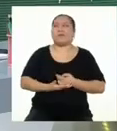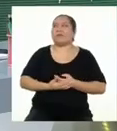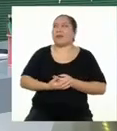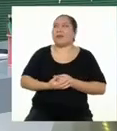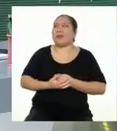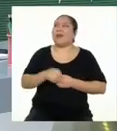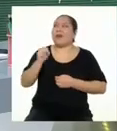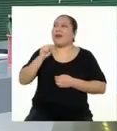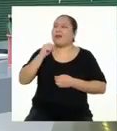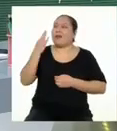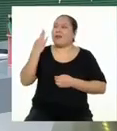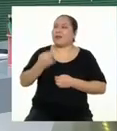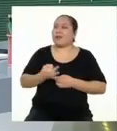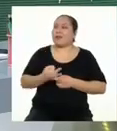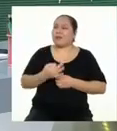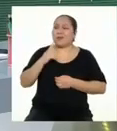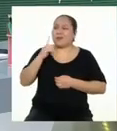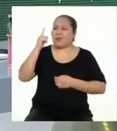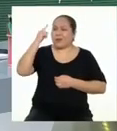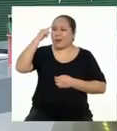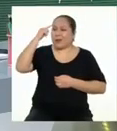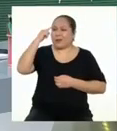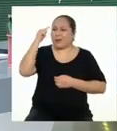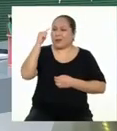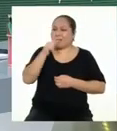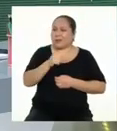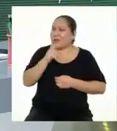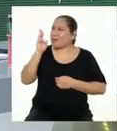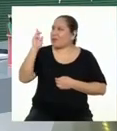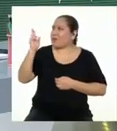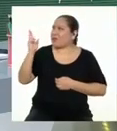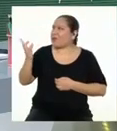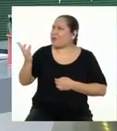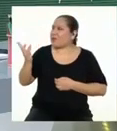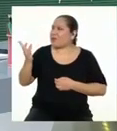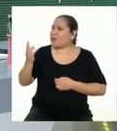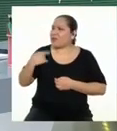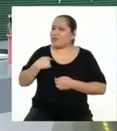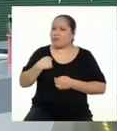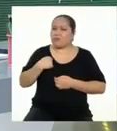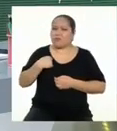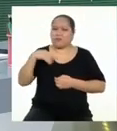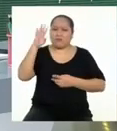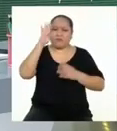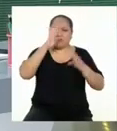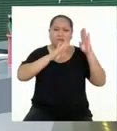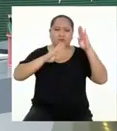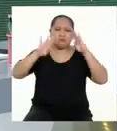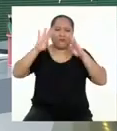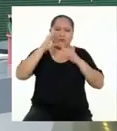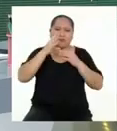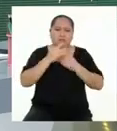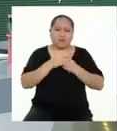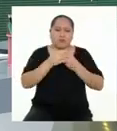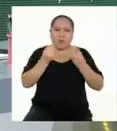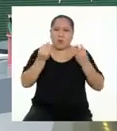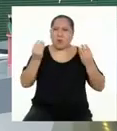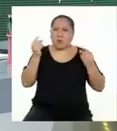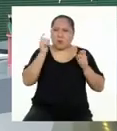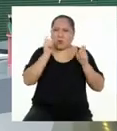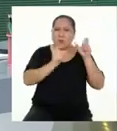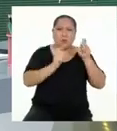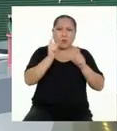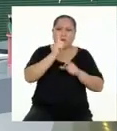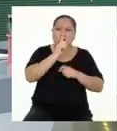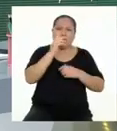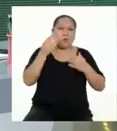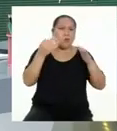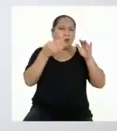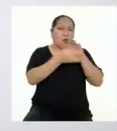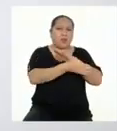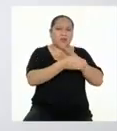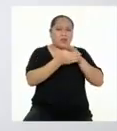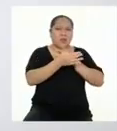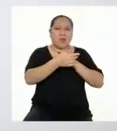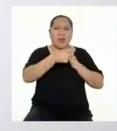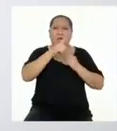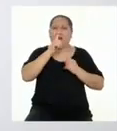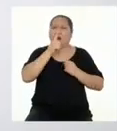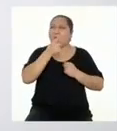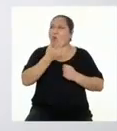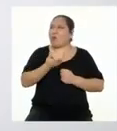su buen punto. No había pensado en eso, profesor. Me preocupa un poco que muchas personas no accedan a agua